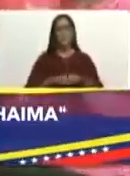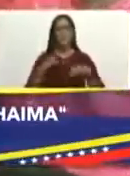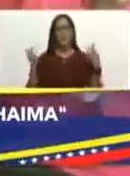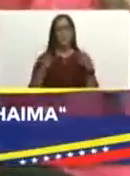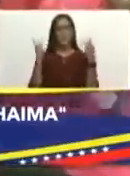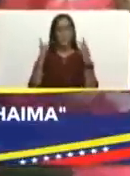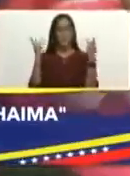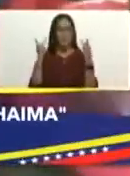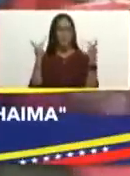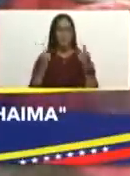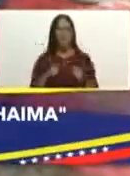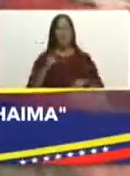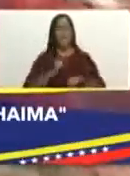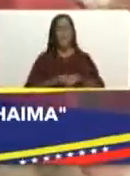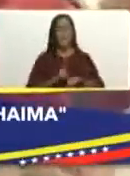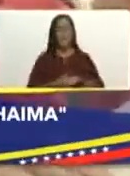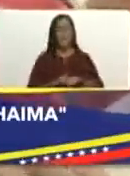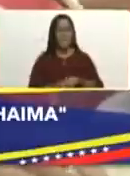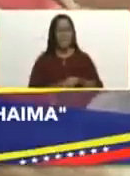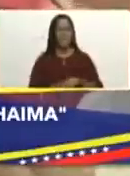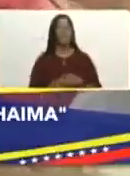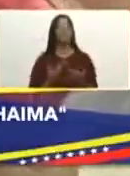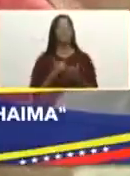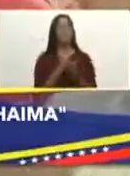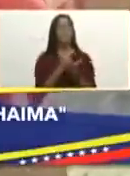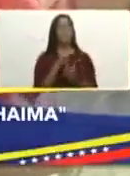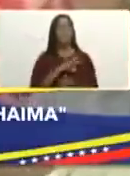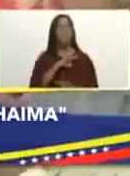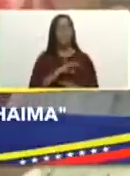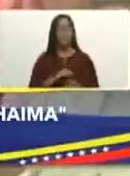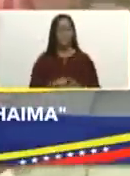prosperidad, el tiempo del bienestar social.